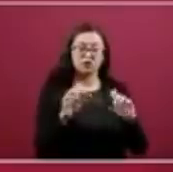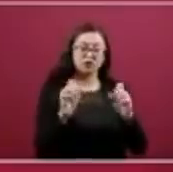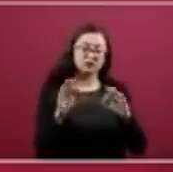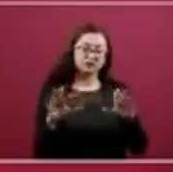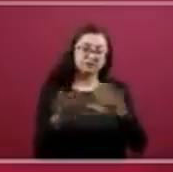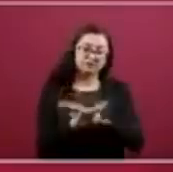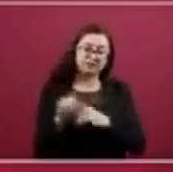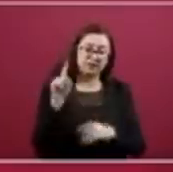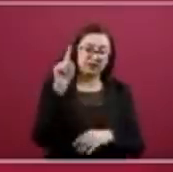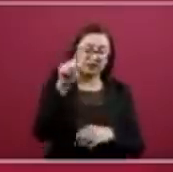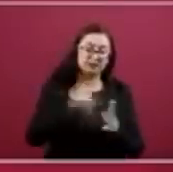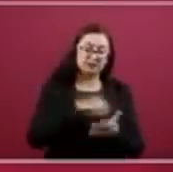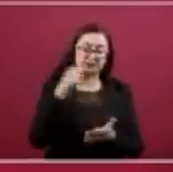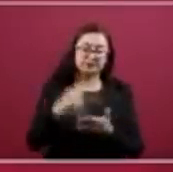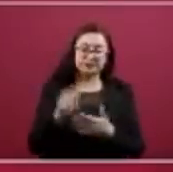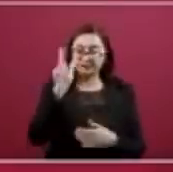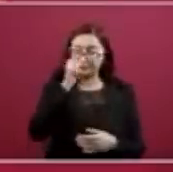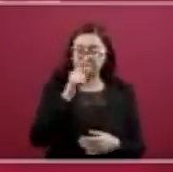Tabasco,